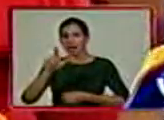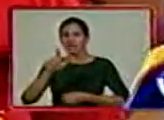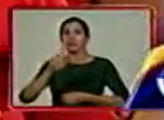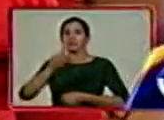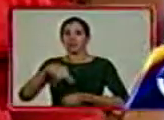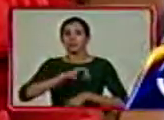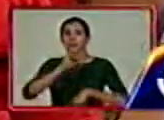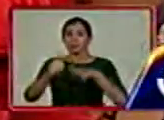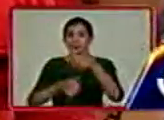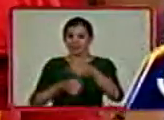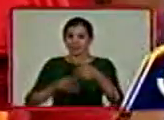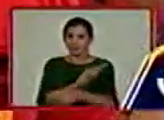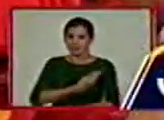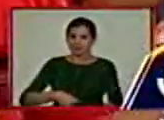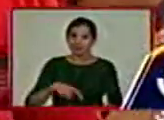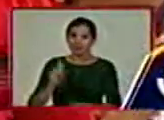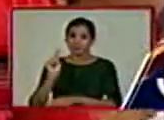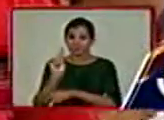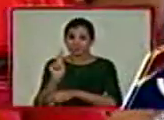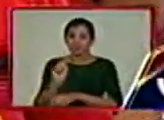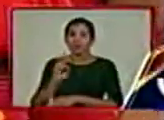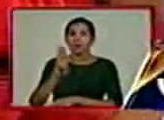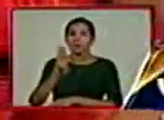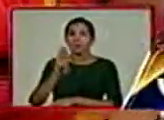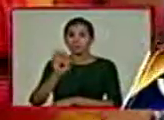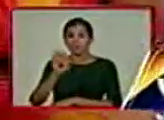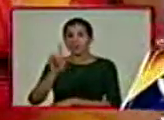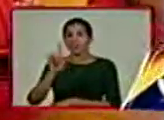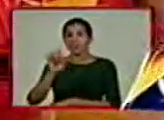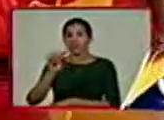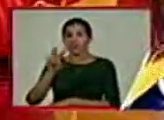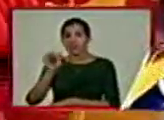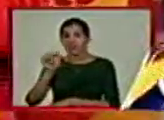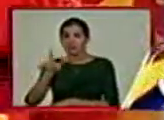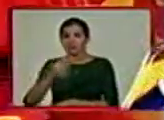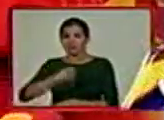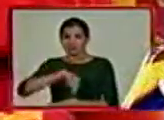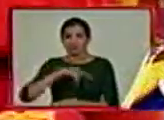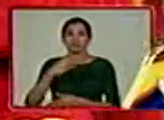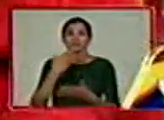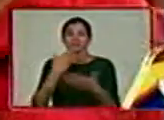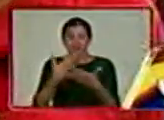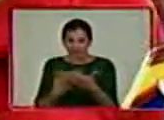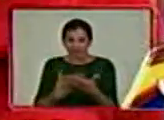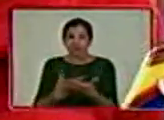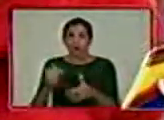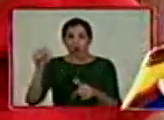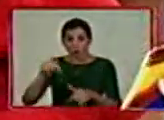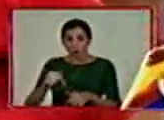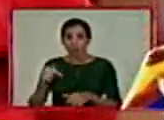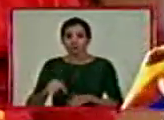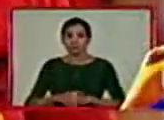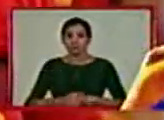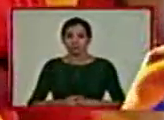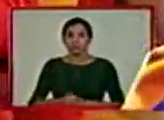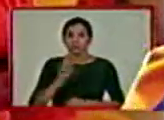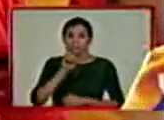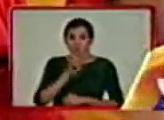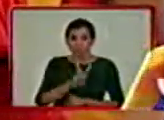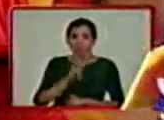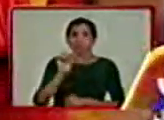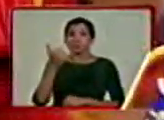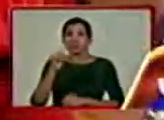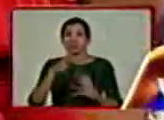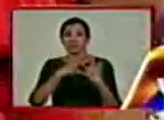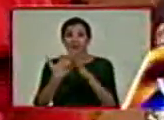y al vicepresidente de Pedeval que de verdad estamos agradecidos. Hoy se están beneficiando 210